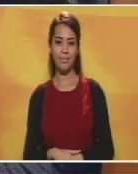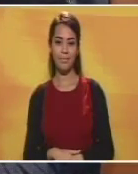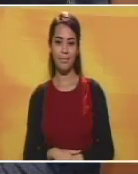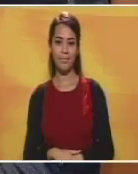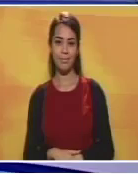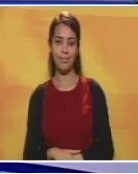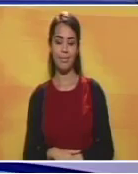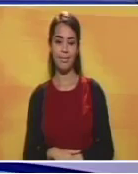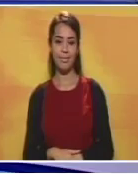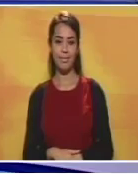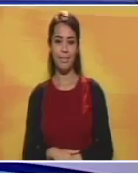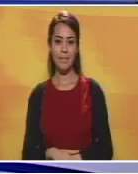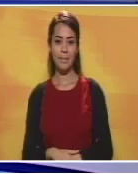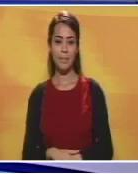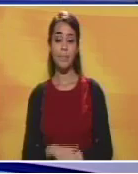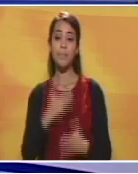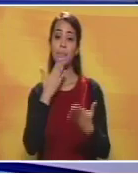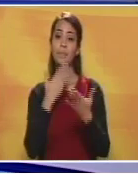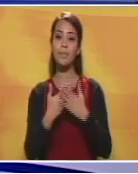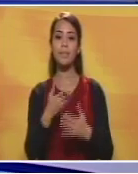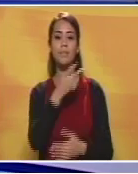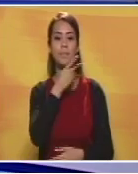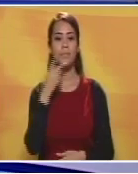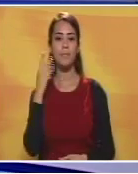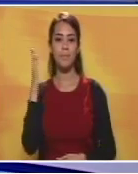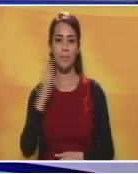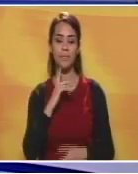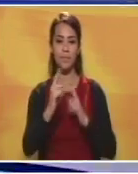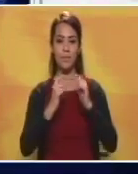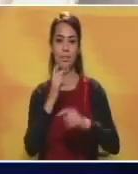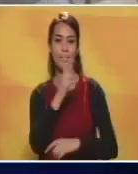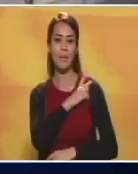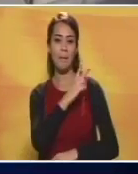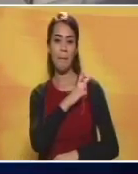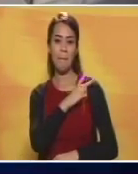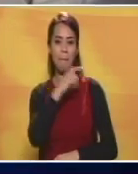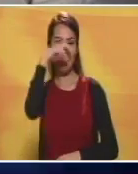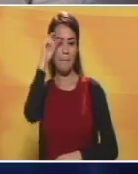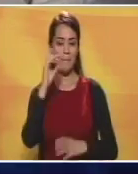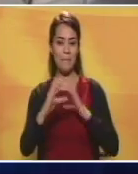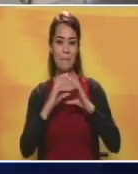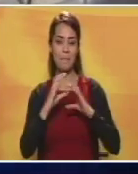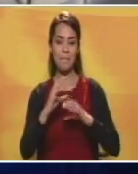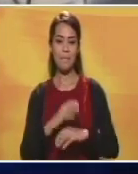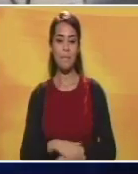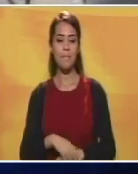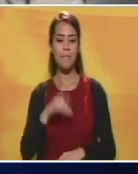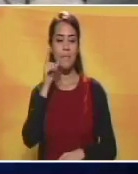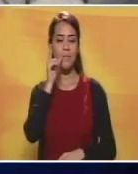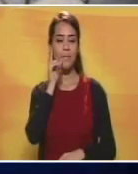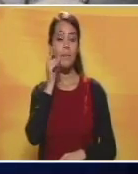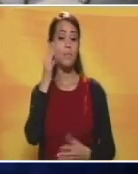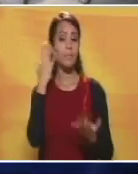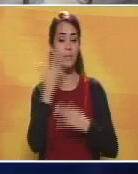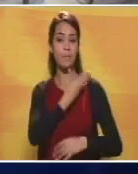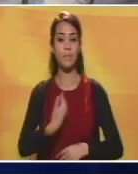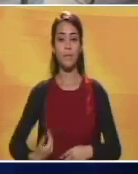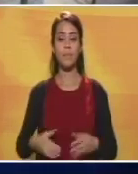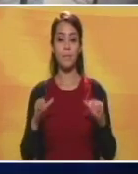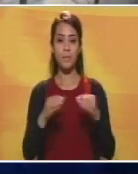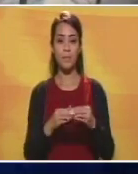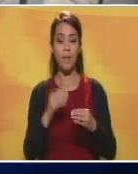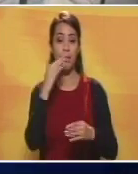noticiero Venevisión. Gracias, Carieli. Al regreso de la entrevista a Venevisión, Entrina estará conversando con Gladys Requena, presidenta de la Comisión